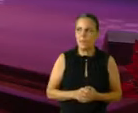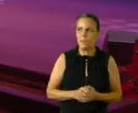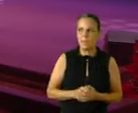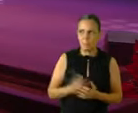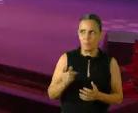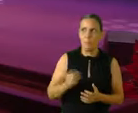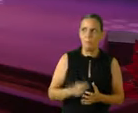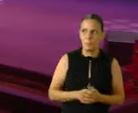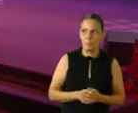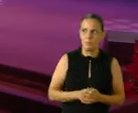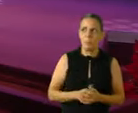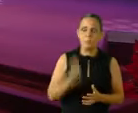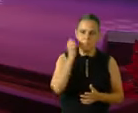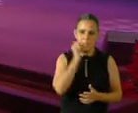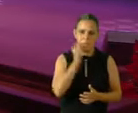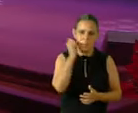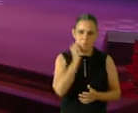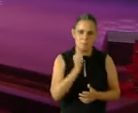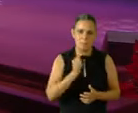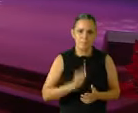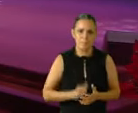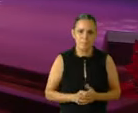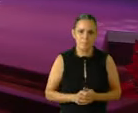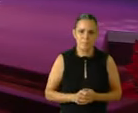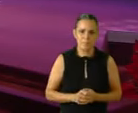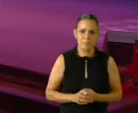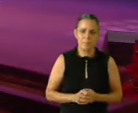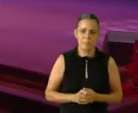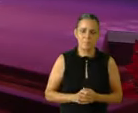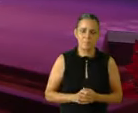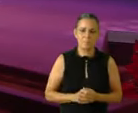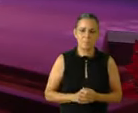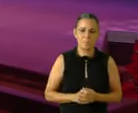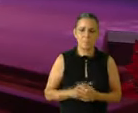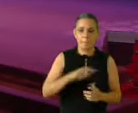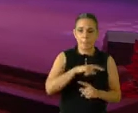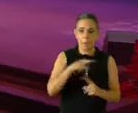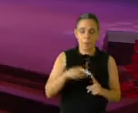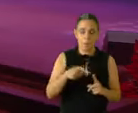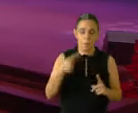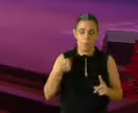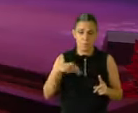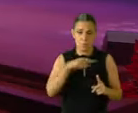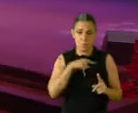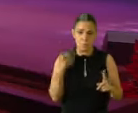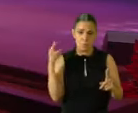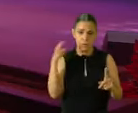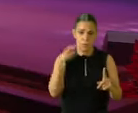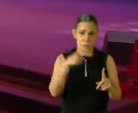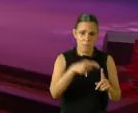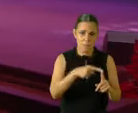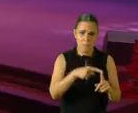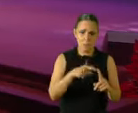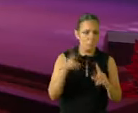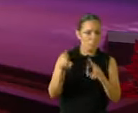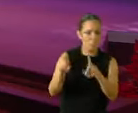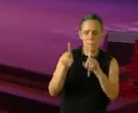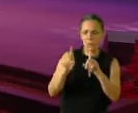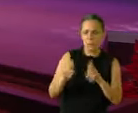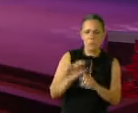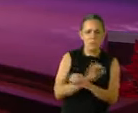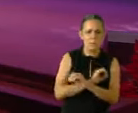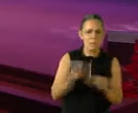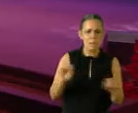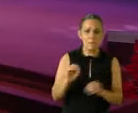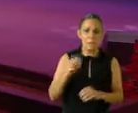Bueno, pues eso son familia. Adiós, cara. Eso te, cuando uno llega, ellos te mueven el jabo y no te preguntan nada. Y el